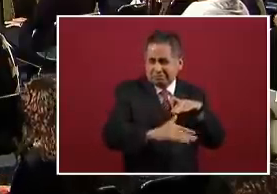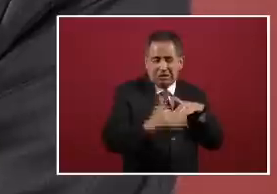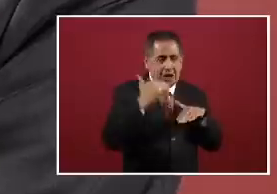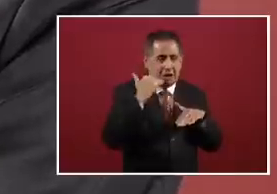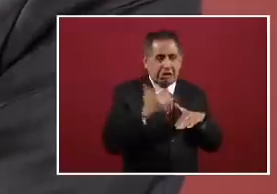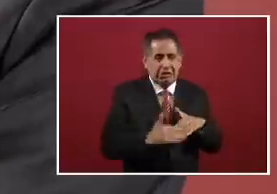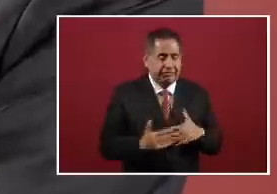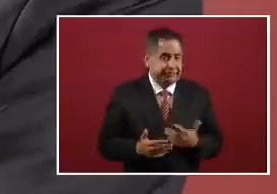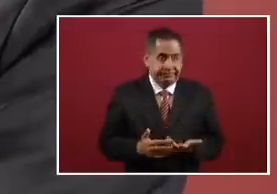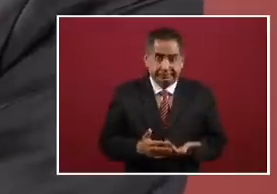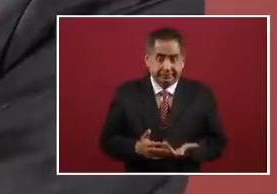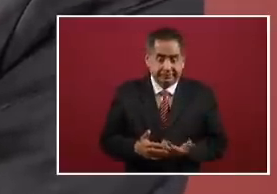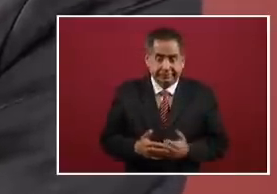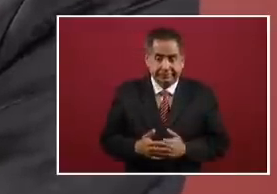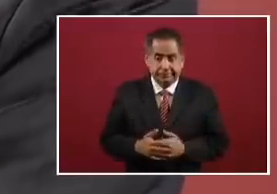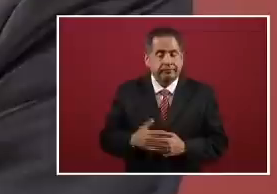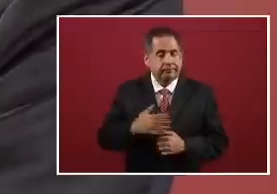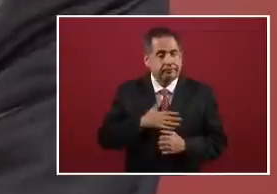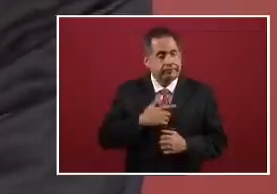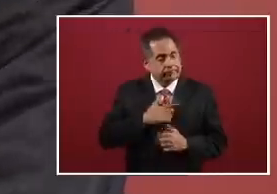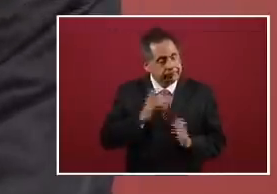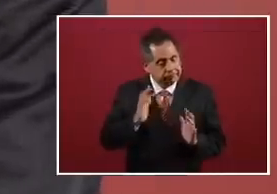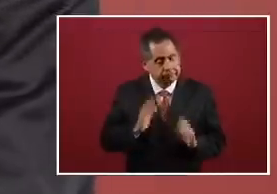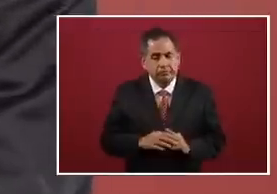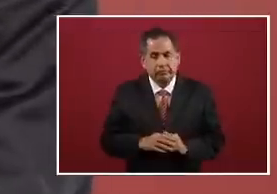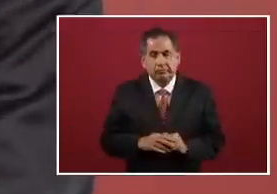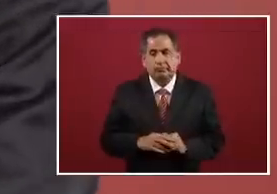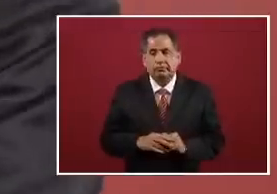A mí me gustaría que